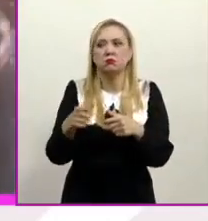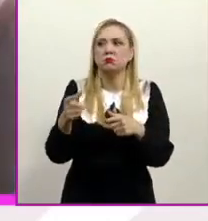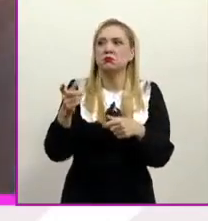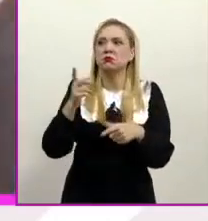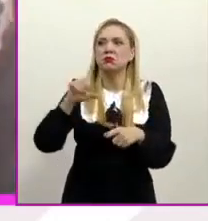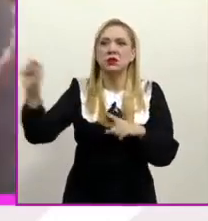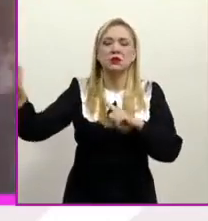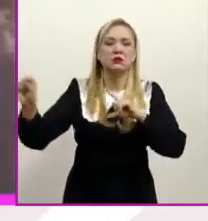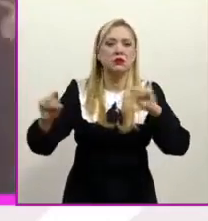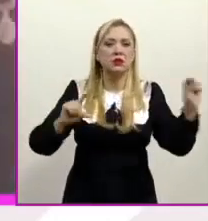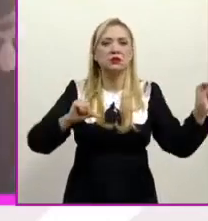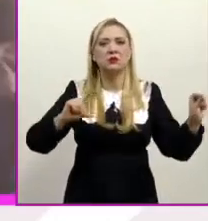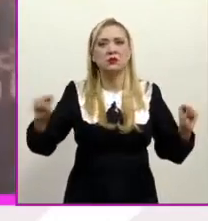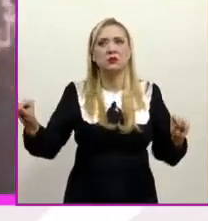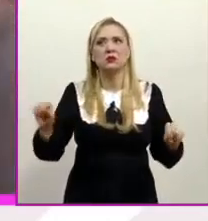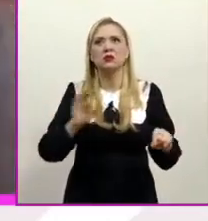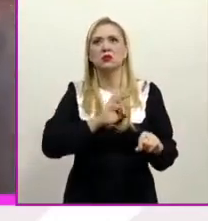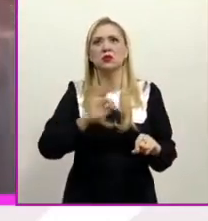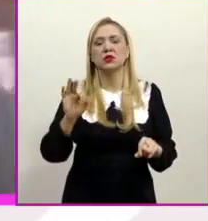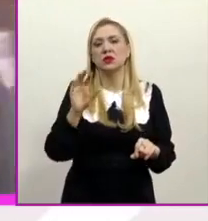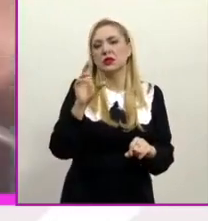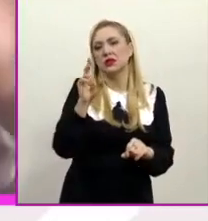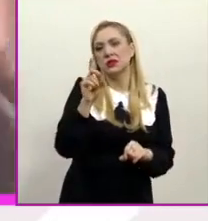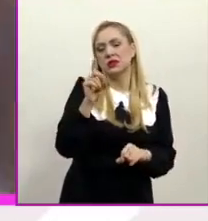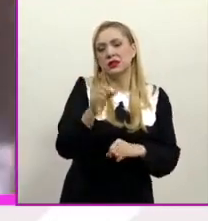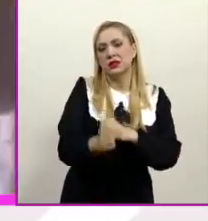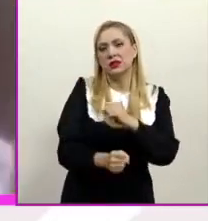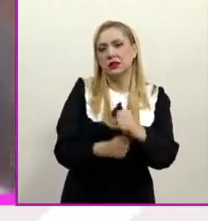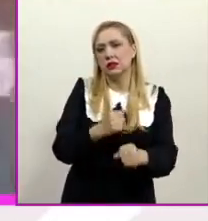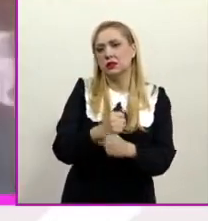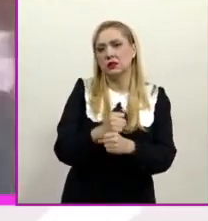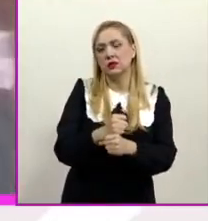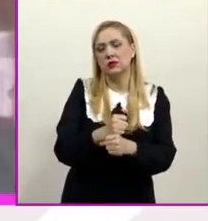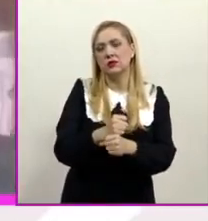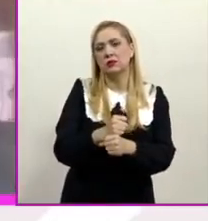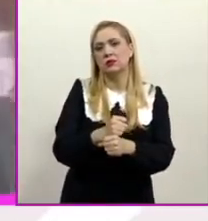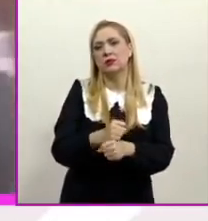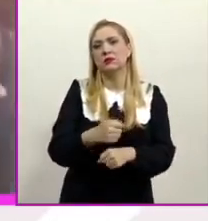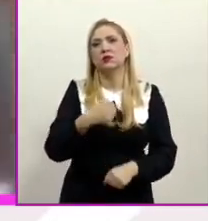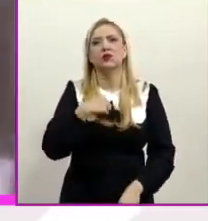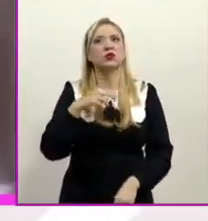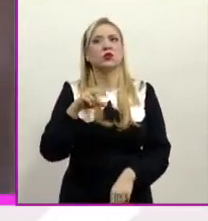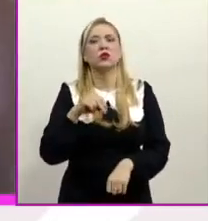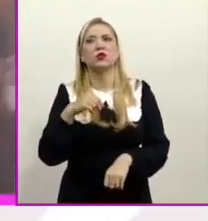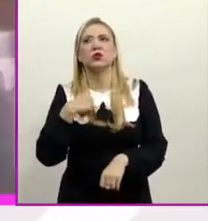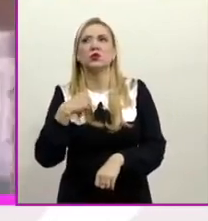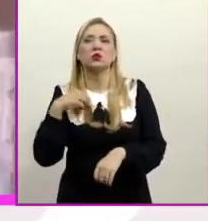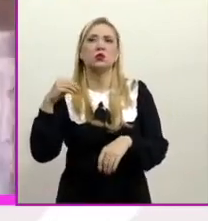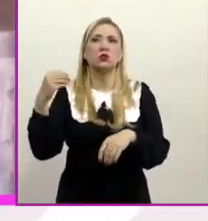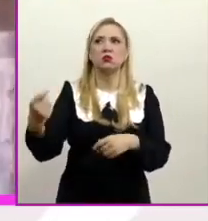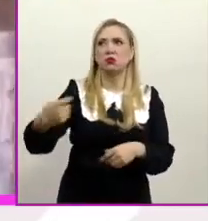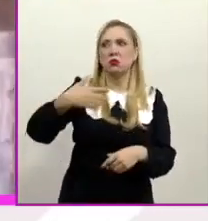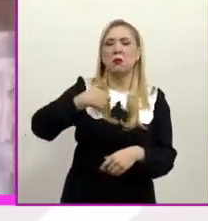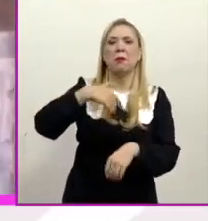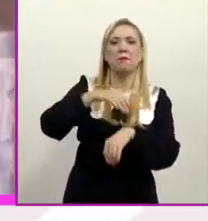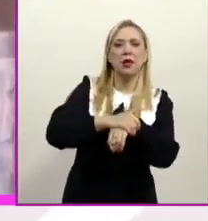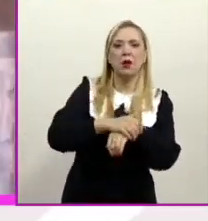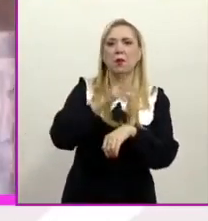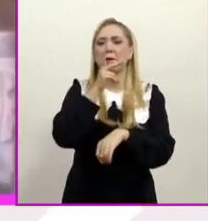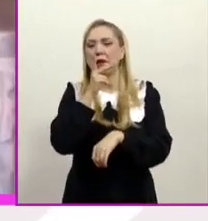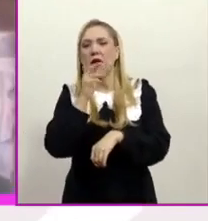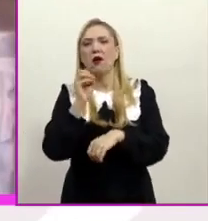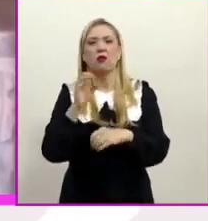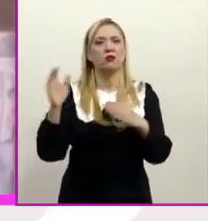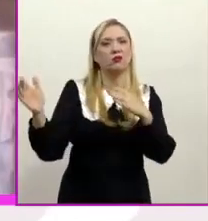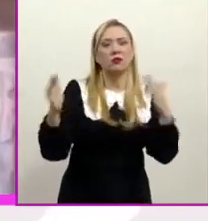nuestra mala edad son por ahí por los 30, que es cuando ni somos el amigo, ni somos el papá, estamos ahí en el limbo.